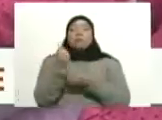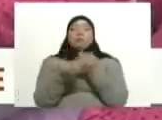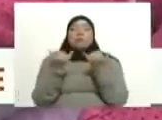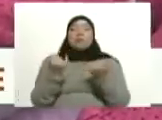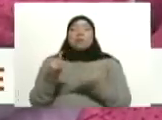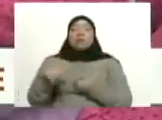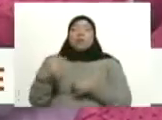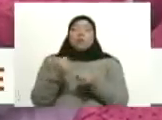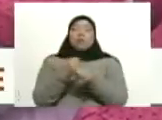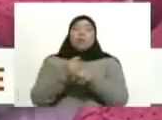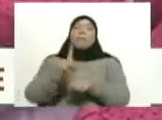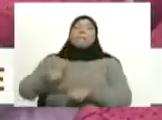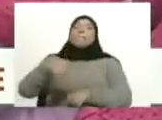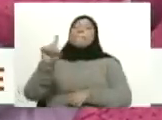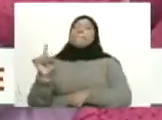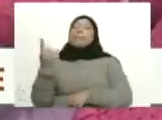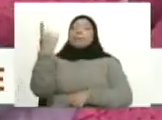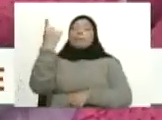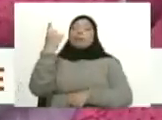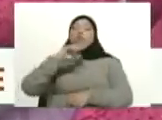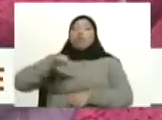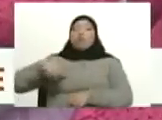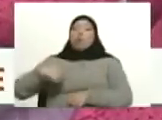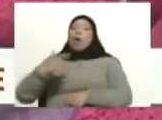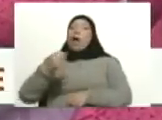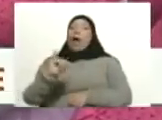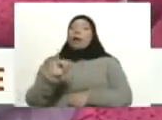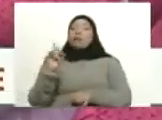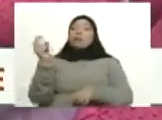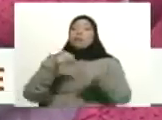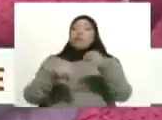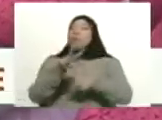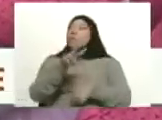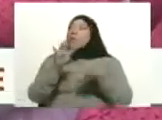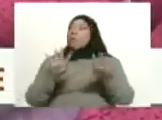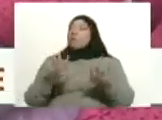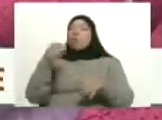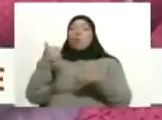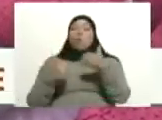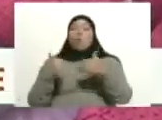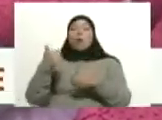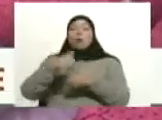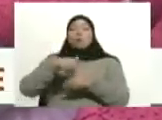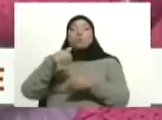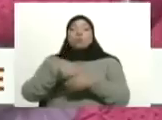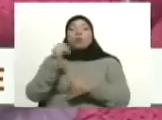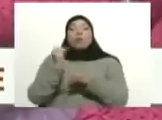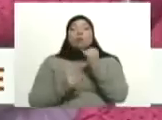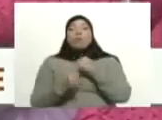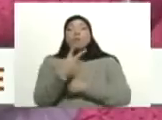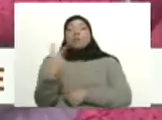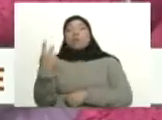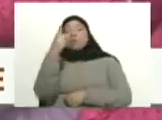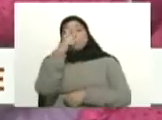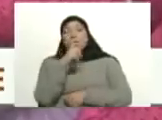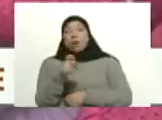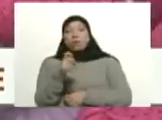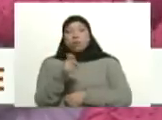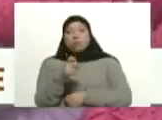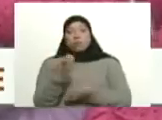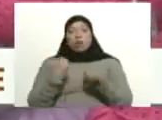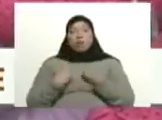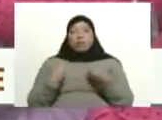extraña. Primero porque nosotros hemos tenido más de 29 elecciones en los últimos 22 años de